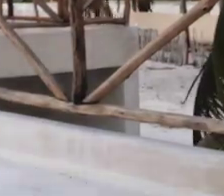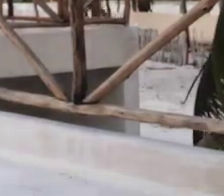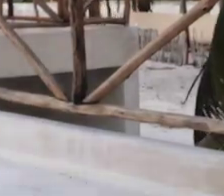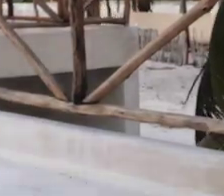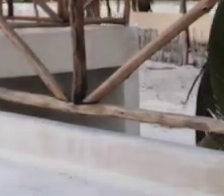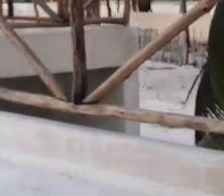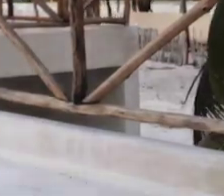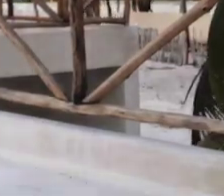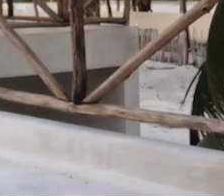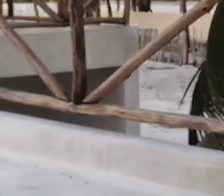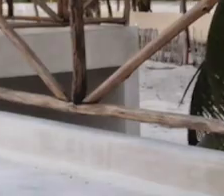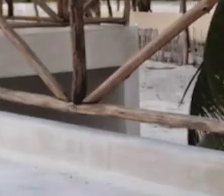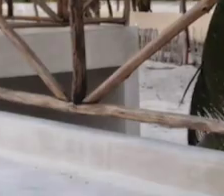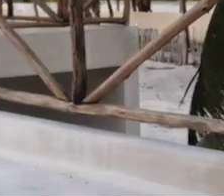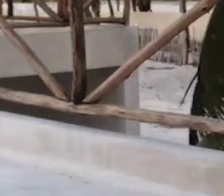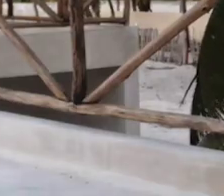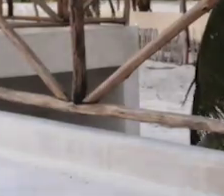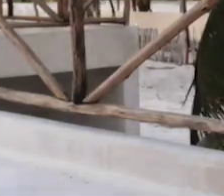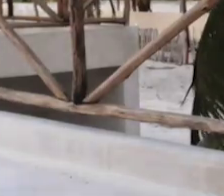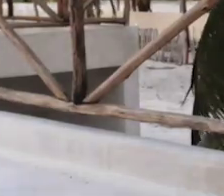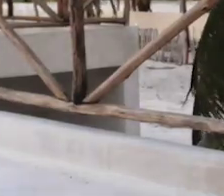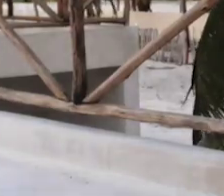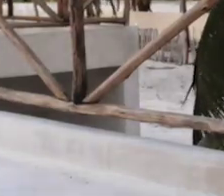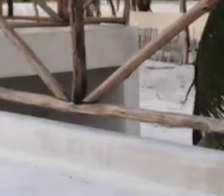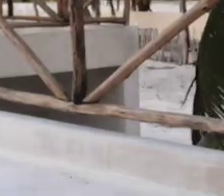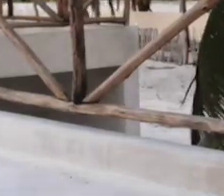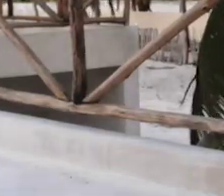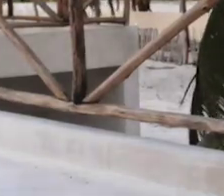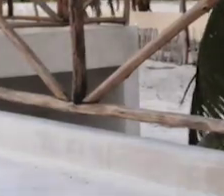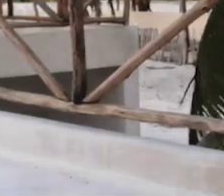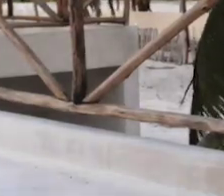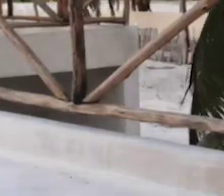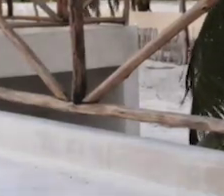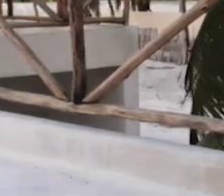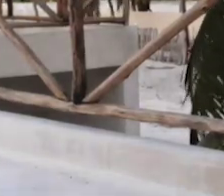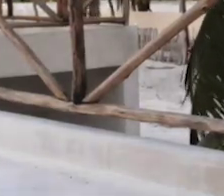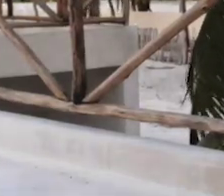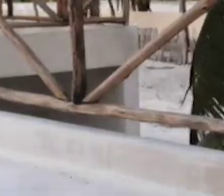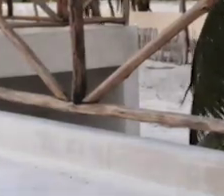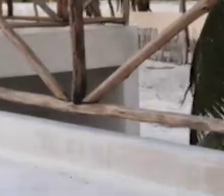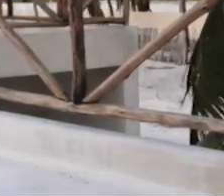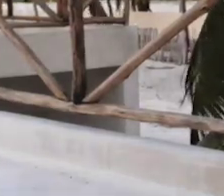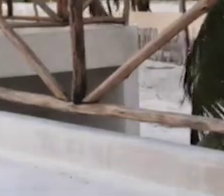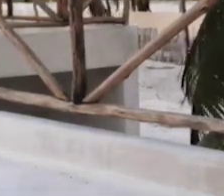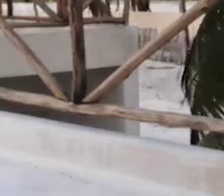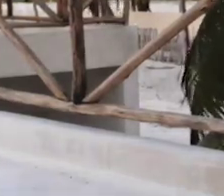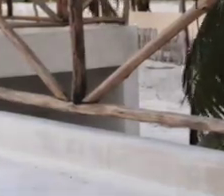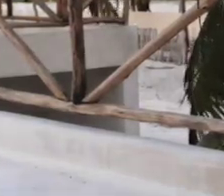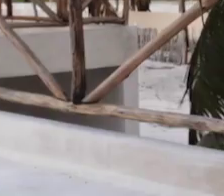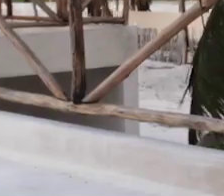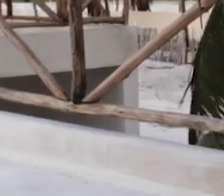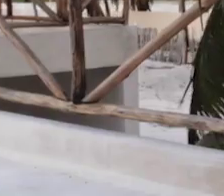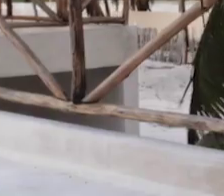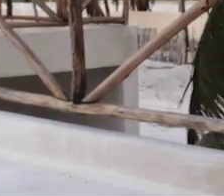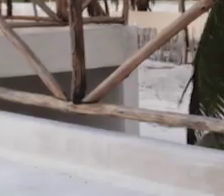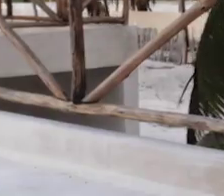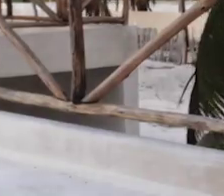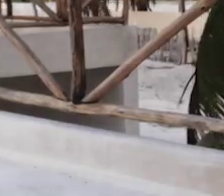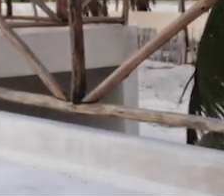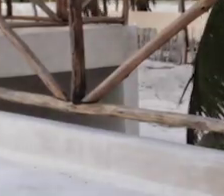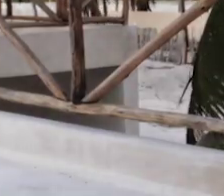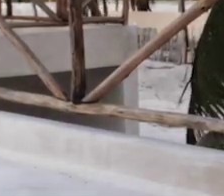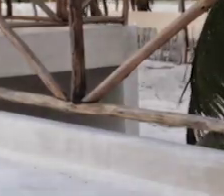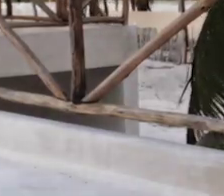Uno, dos, tres. Uno, dos, tres. Uno,